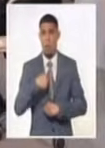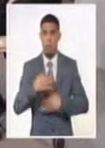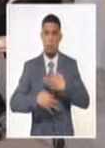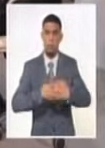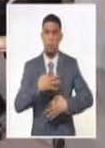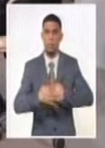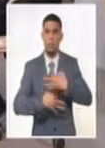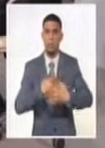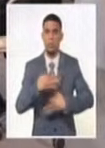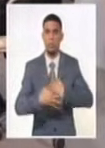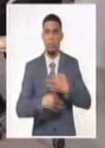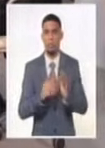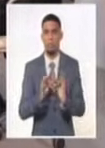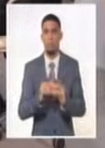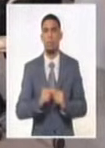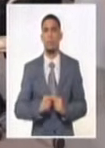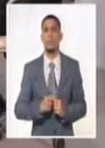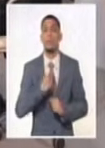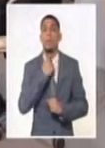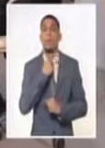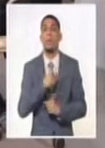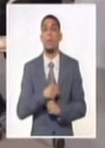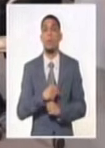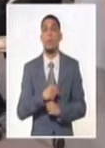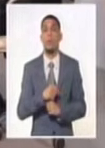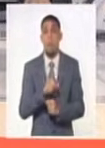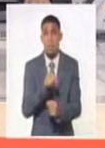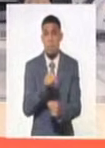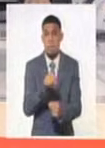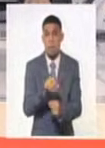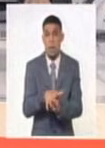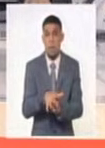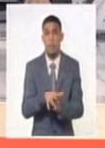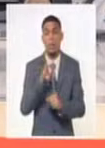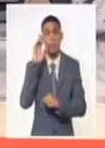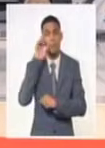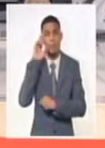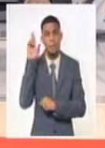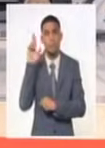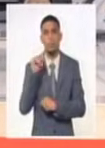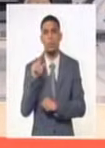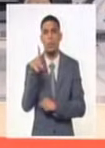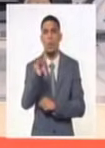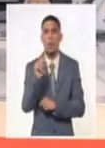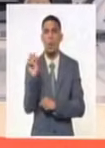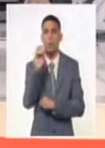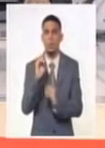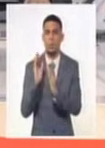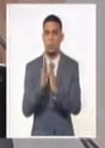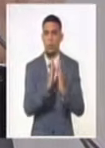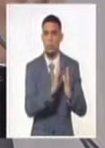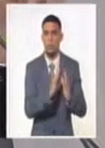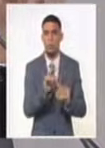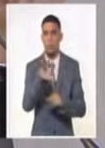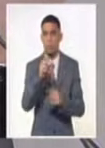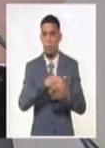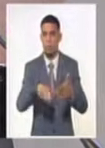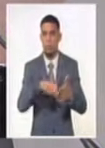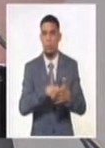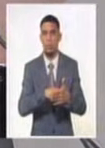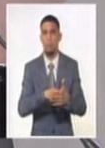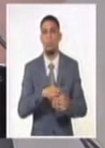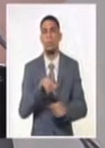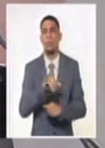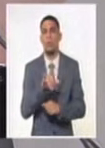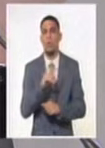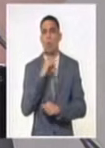así, lo estamos definiendo, desde la primera nota que publicamos alrededor de este reordenamiento lo estamos definiendo, no puede ser únicamente las